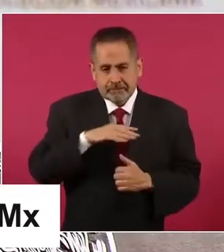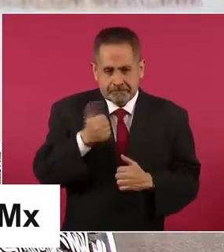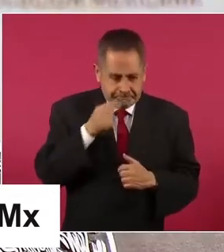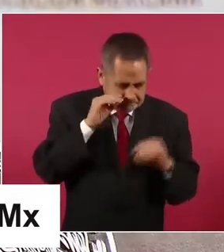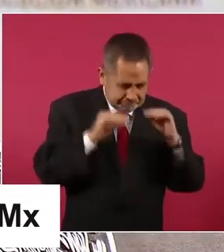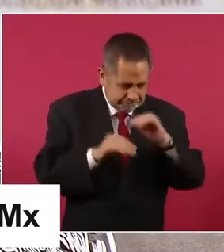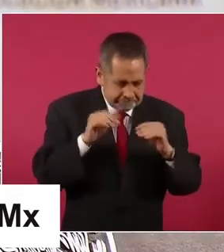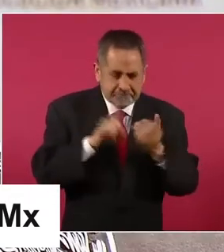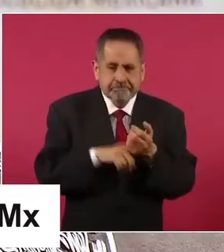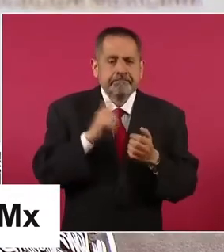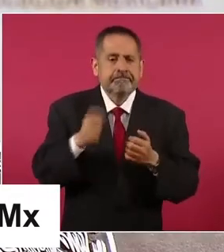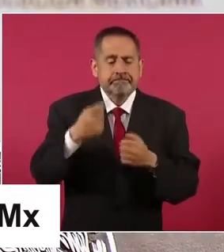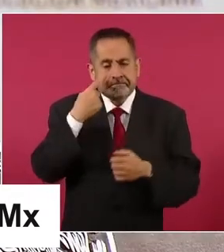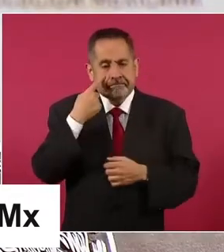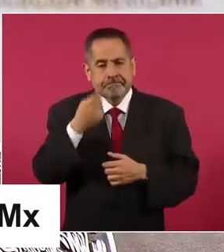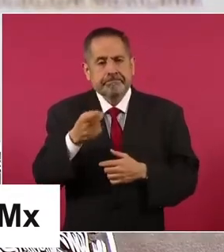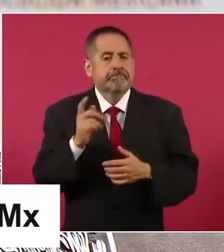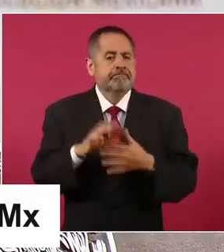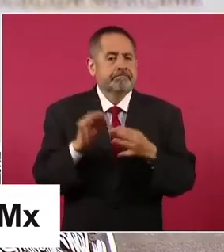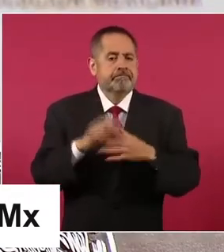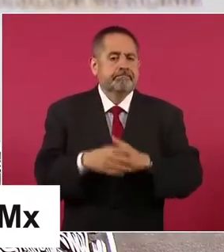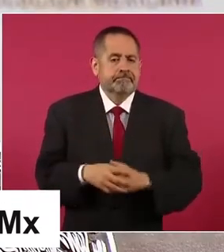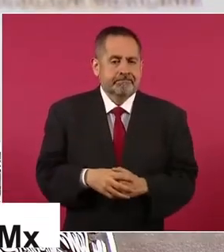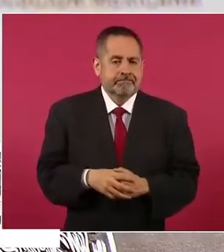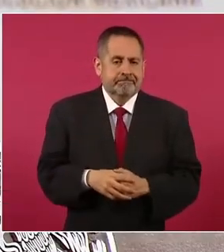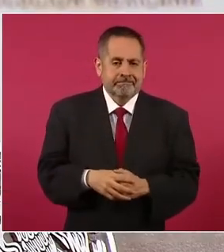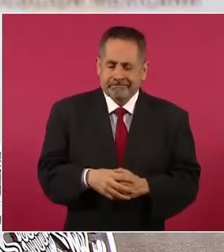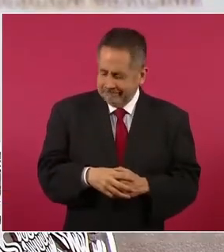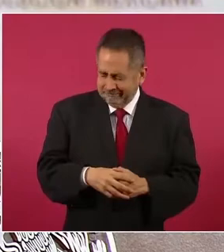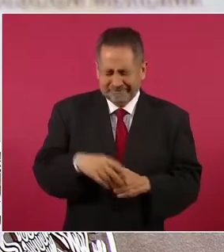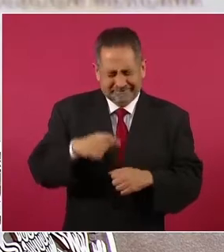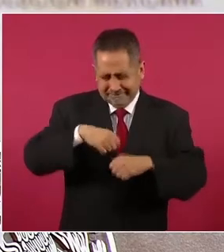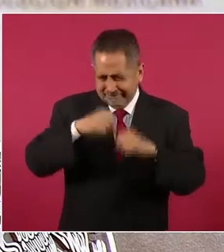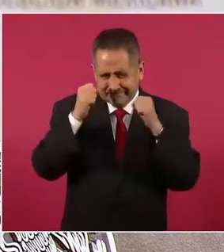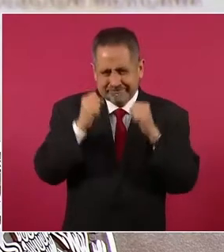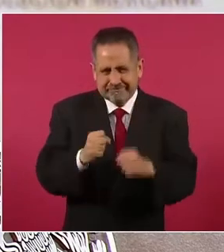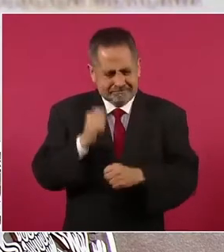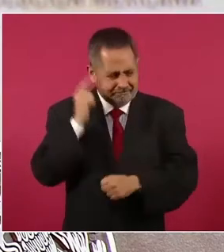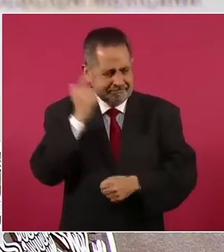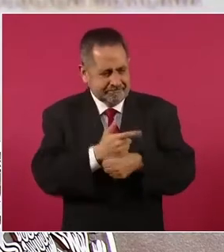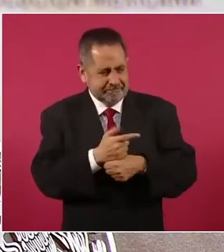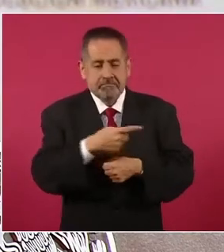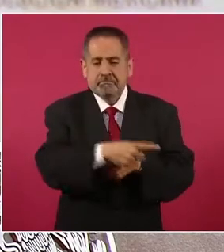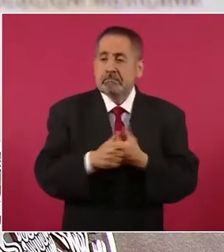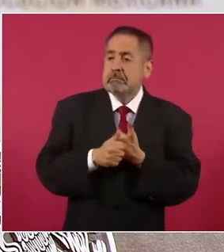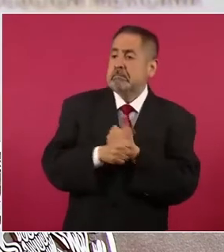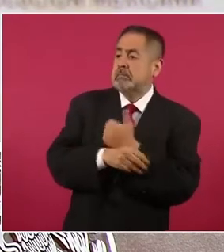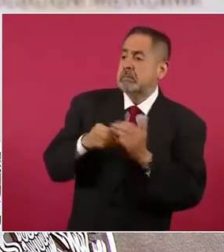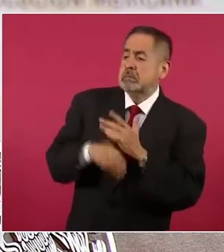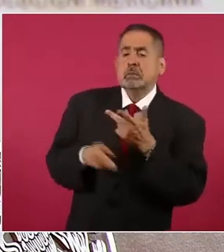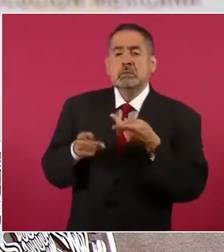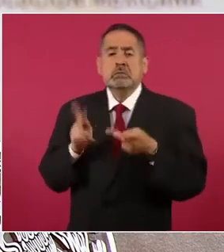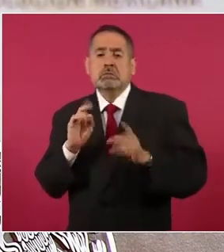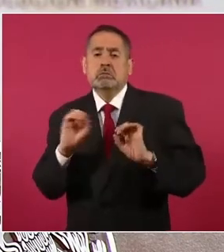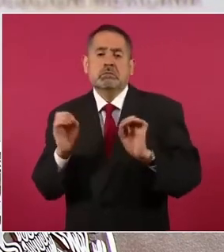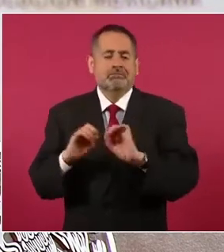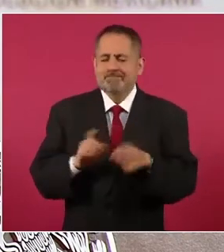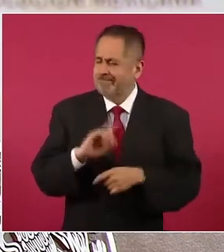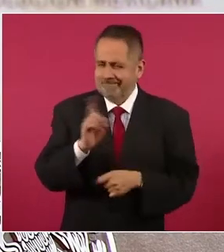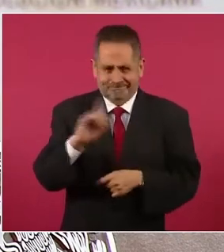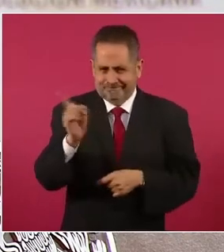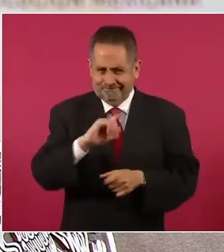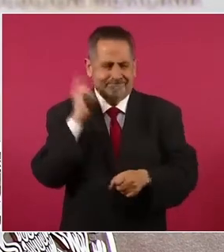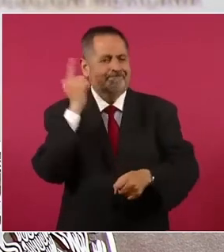al vapeo, podemos decir que ahora sí no hay nada más que puedan ocultar la industria del vapeo respecto a